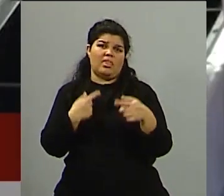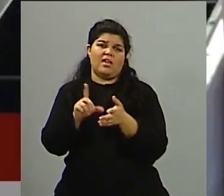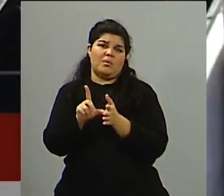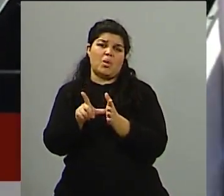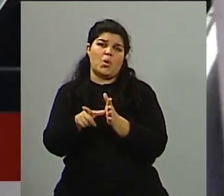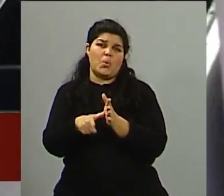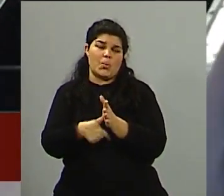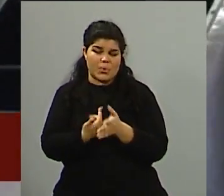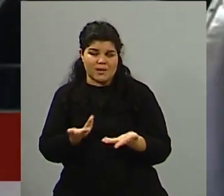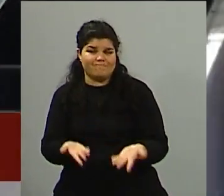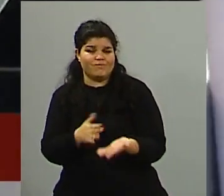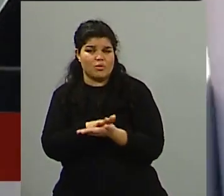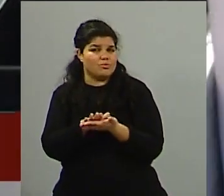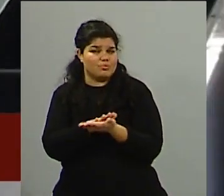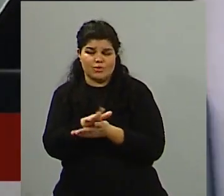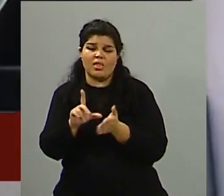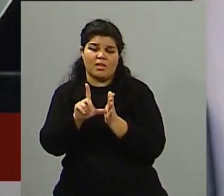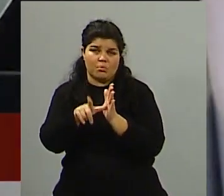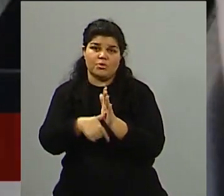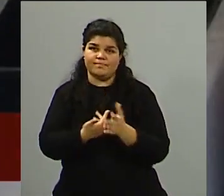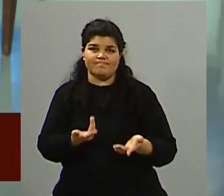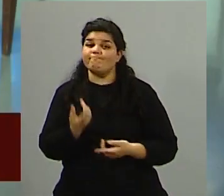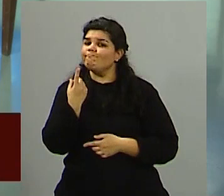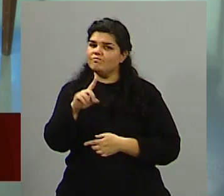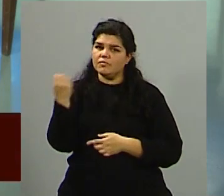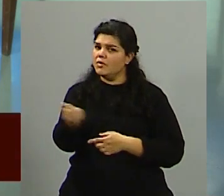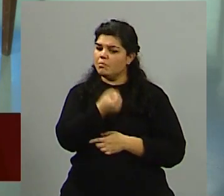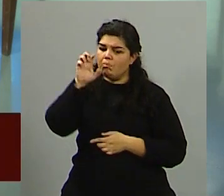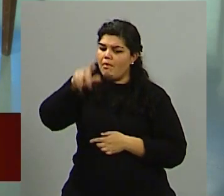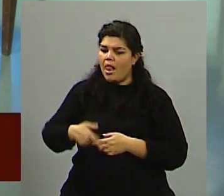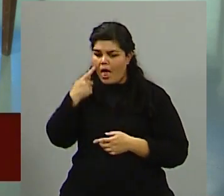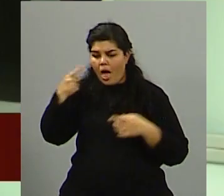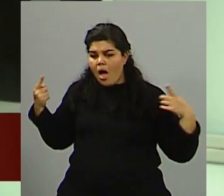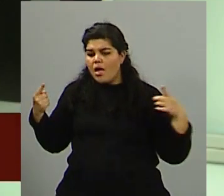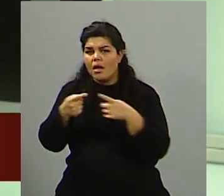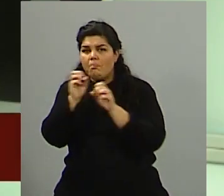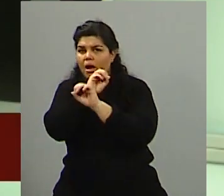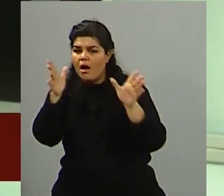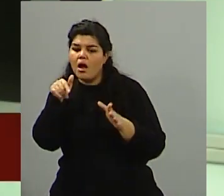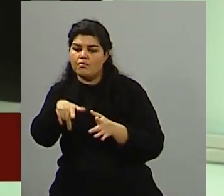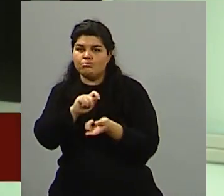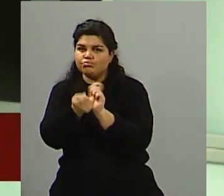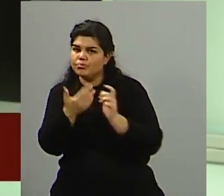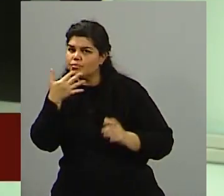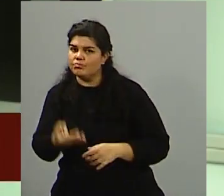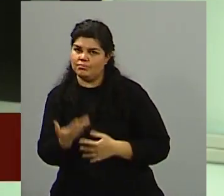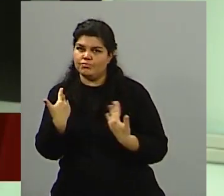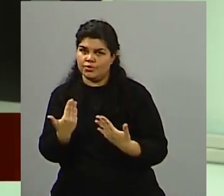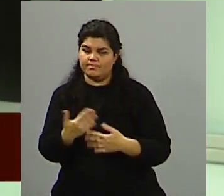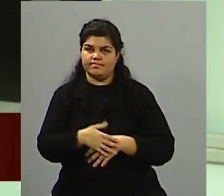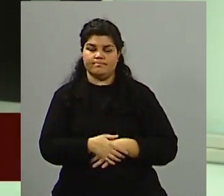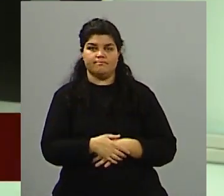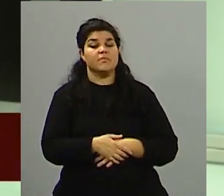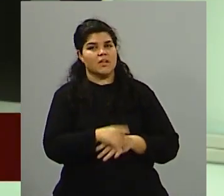acuerdo en ponerle un fin a este tema, jamás vamos a estar mejor. El otro día escuchaba a alguien que decía que como estamos en una economía bastante particular, donde